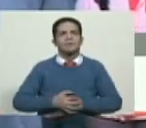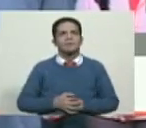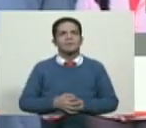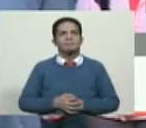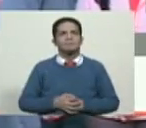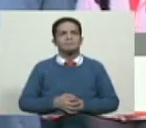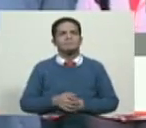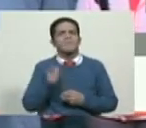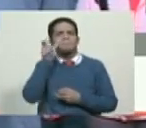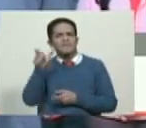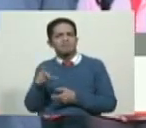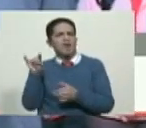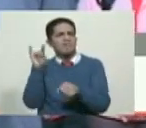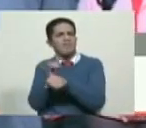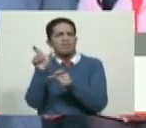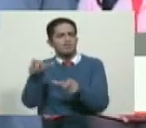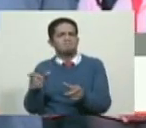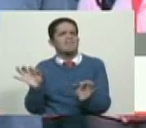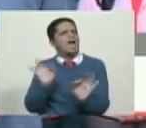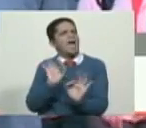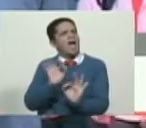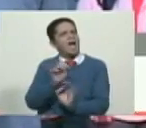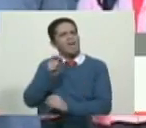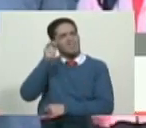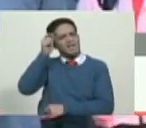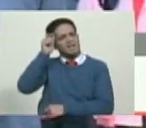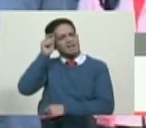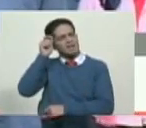a los traidores. Nadie los respeta.